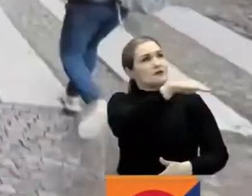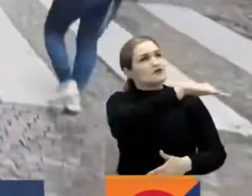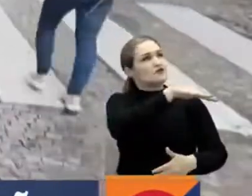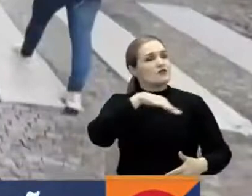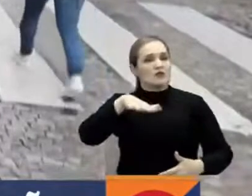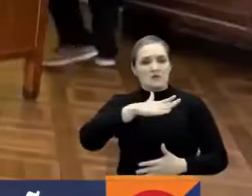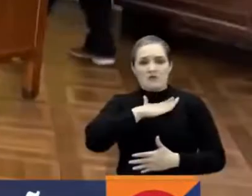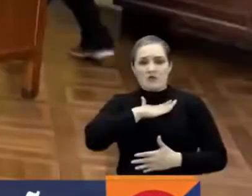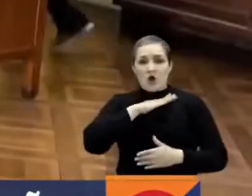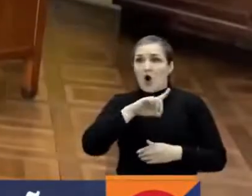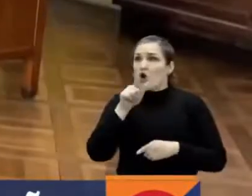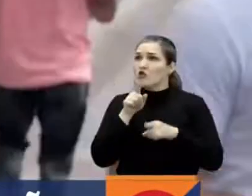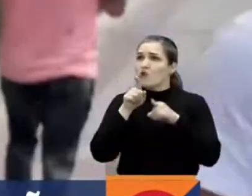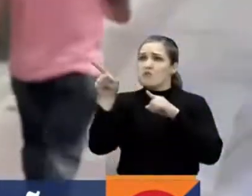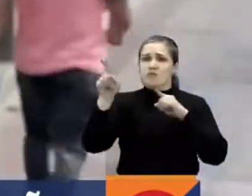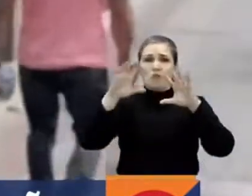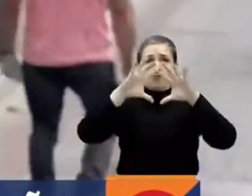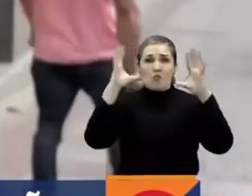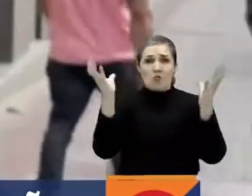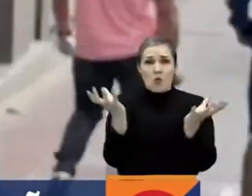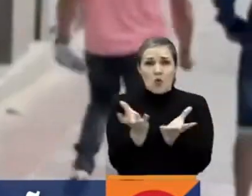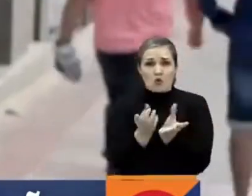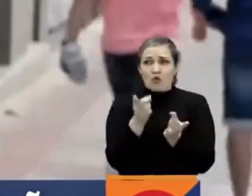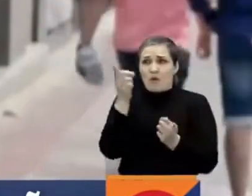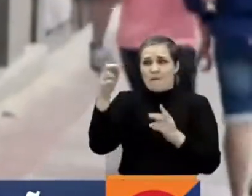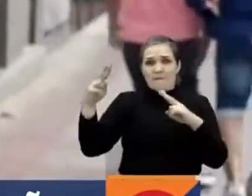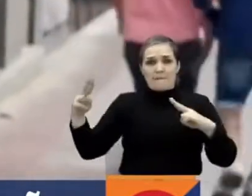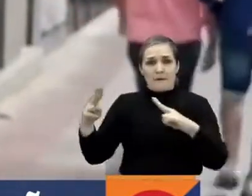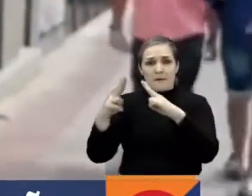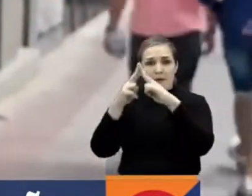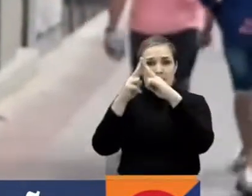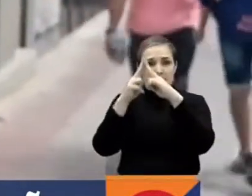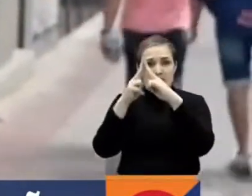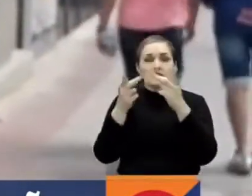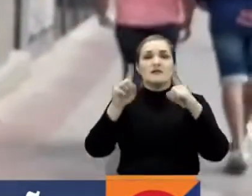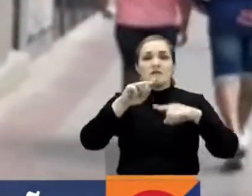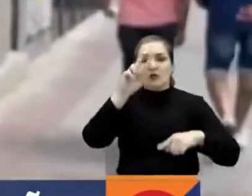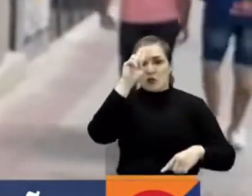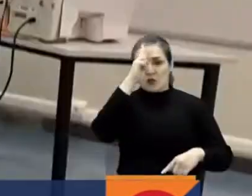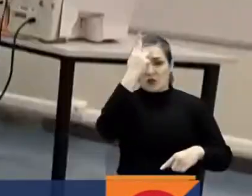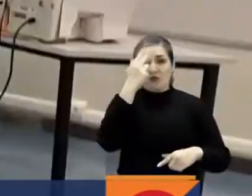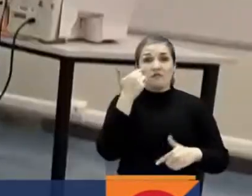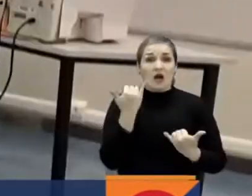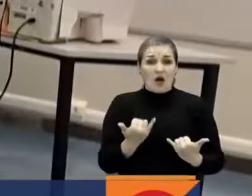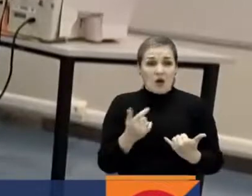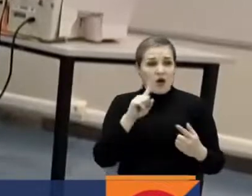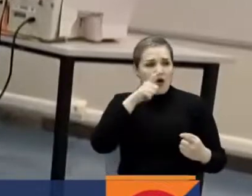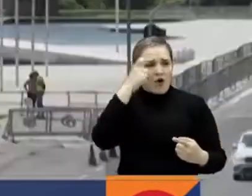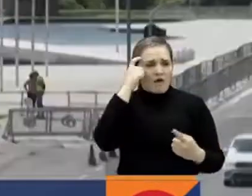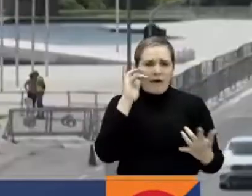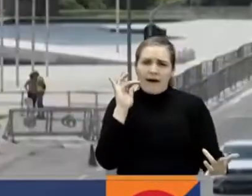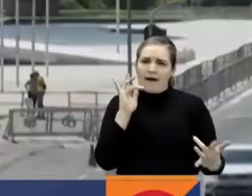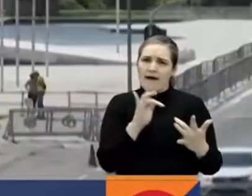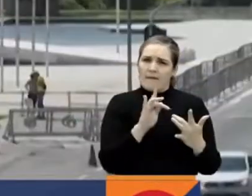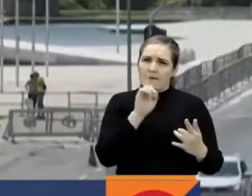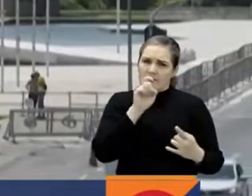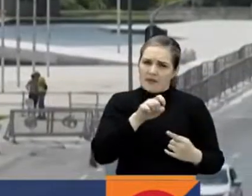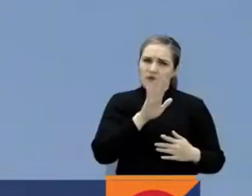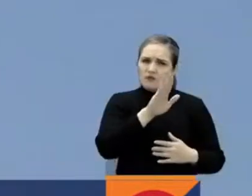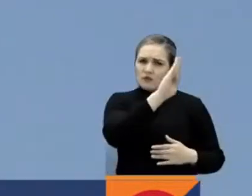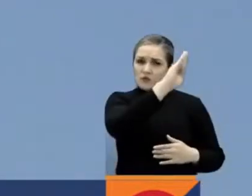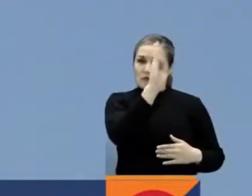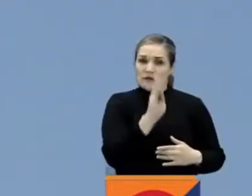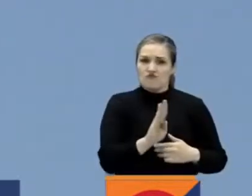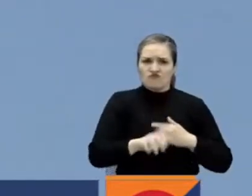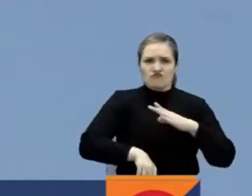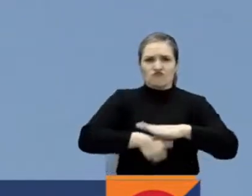otras latitudes, París o Montevideo. Un pueblo que merece un gobierno digno de llamarse gobierno. Para definir a quien desde Planalto dictará